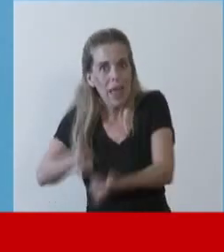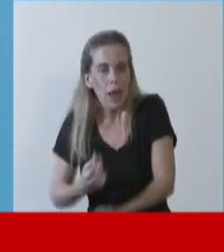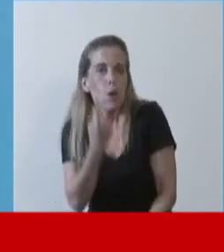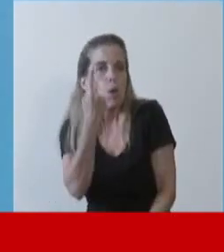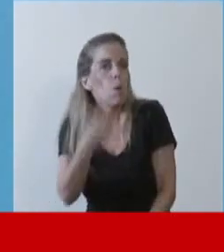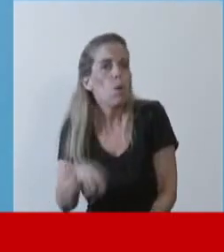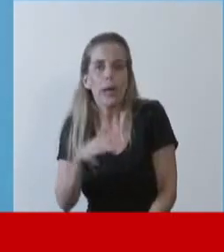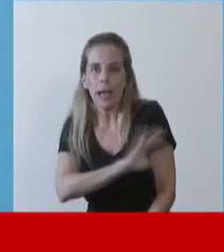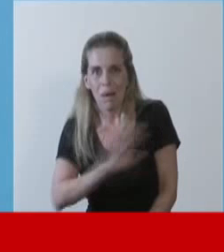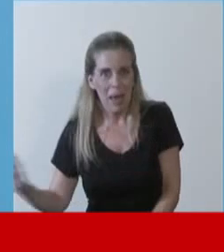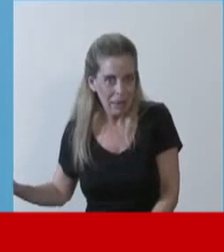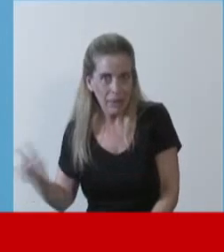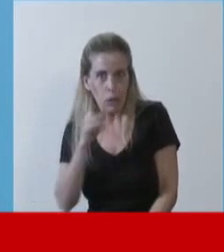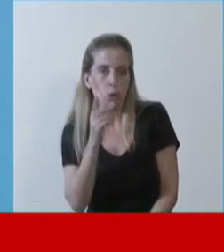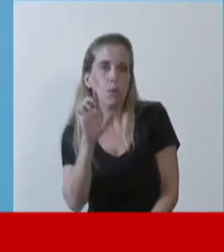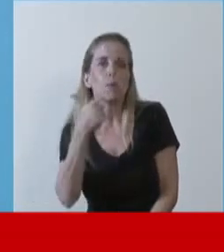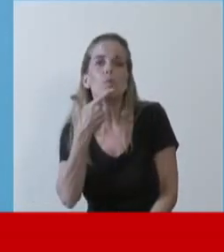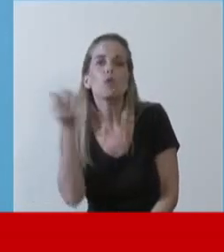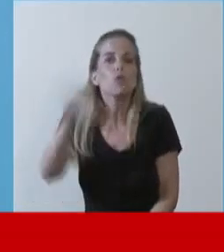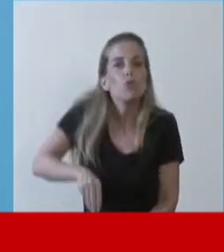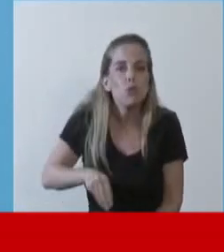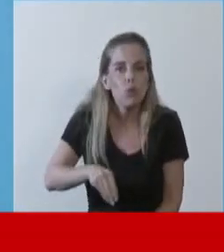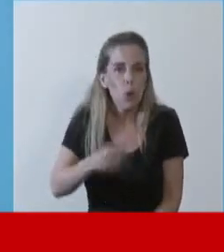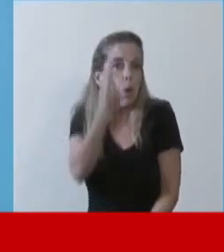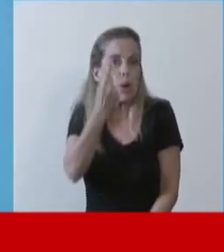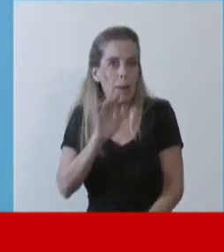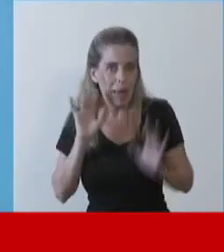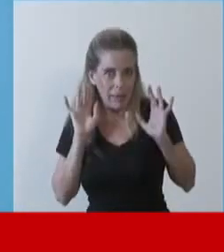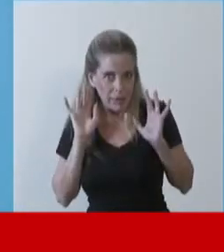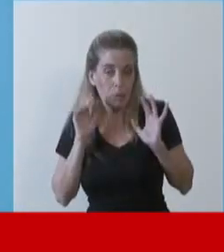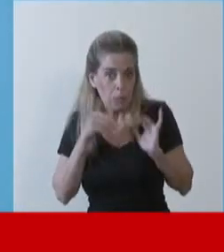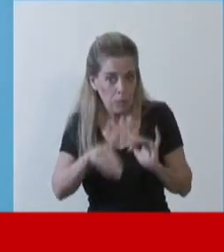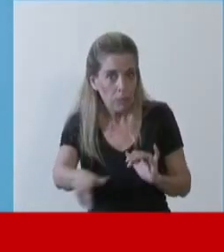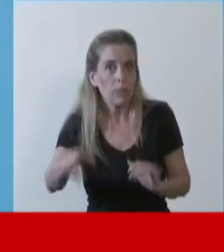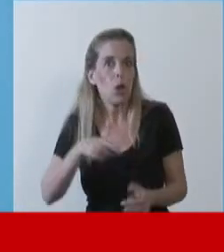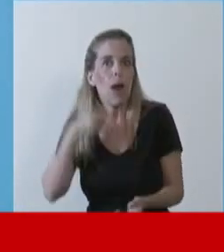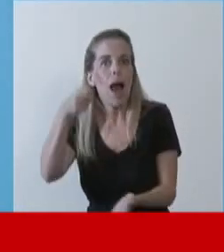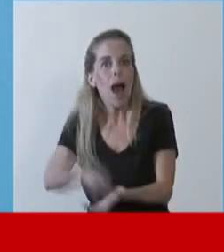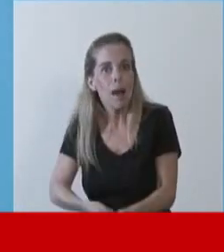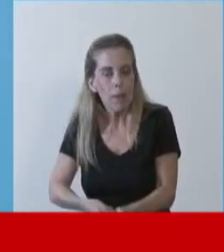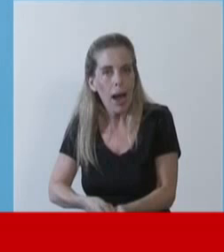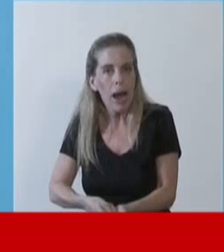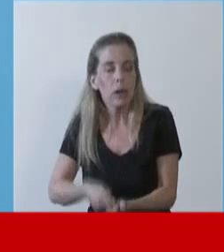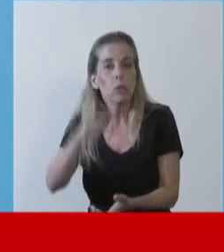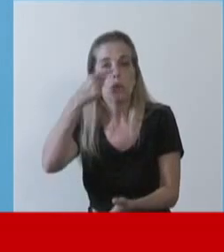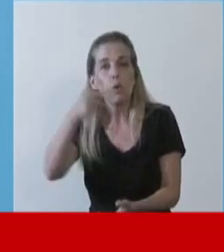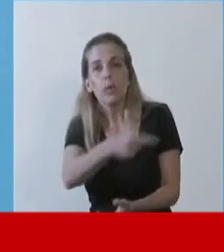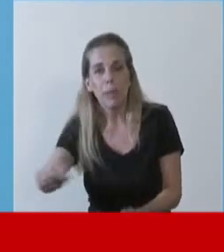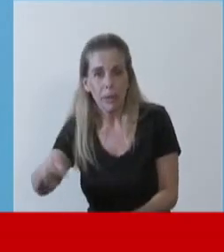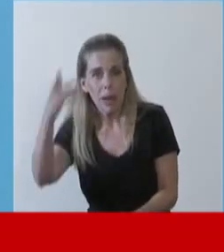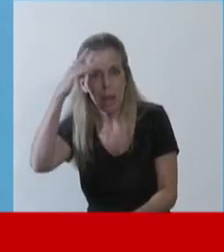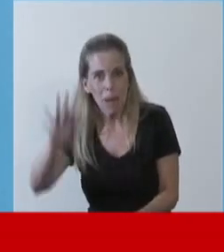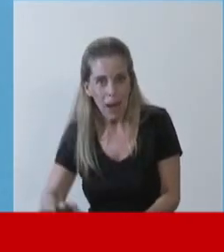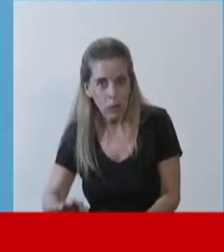una asignación adicional que se va a estar liquidando en la última semana de